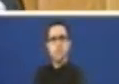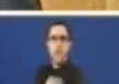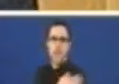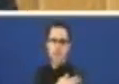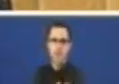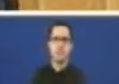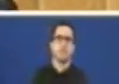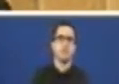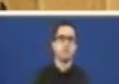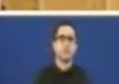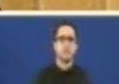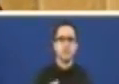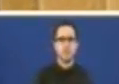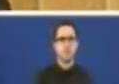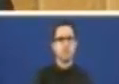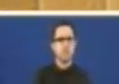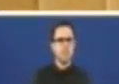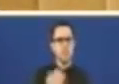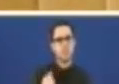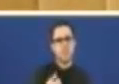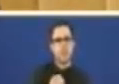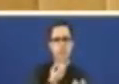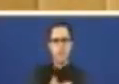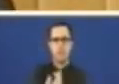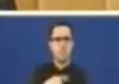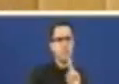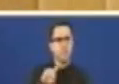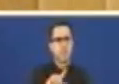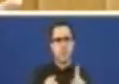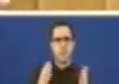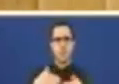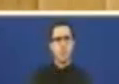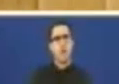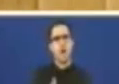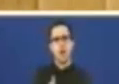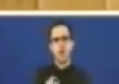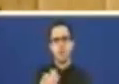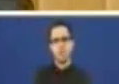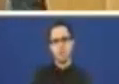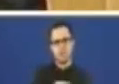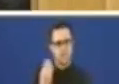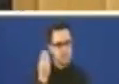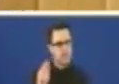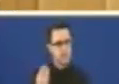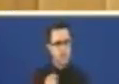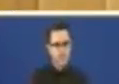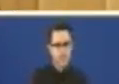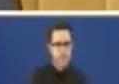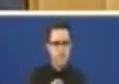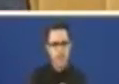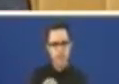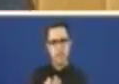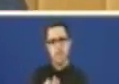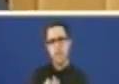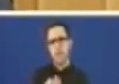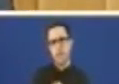falámoslo antes, nos non temos ningún problema en que iso seña así, e ademais pensamos que o que debe sair deste debate, mañán, antes de que se